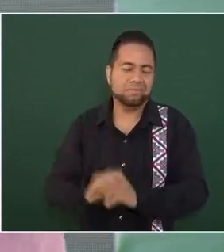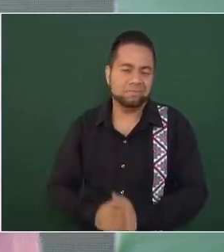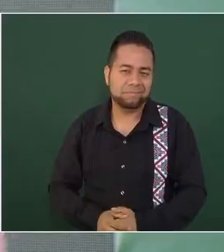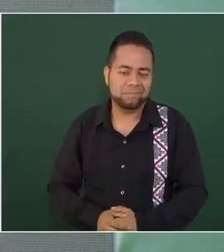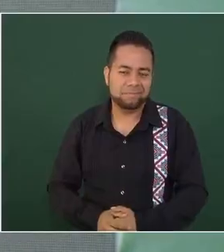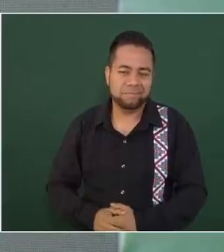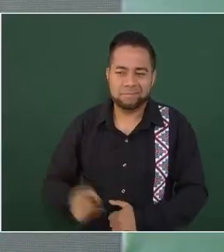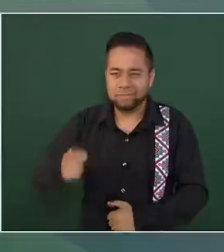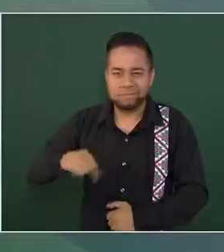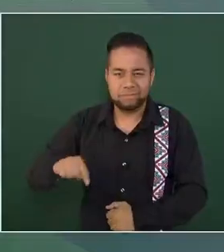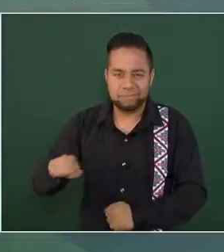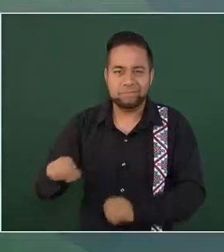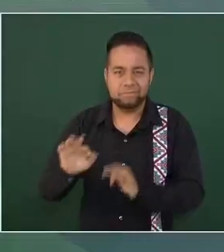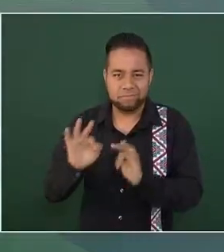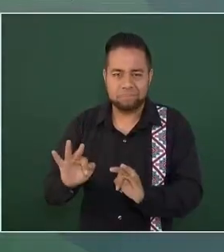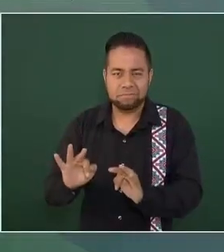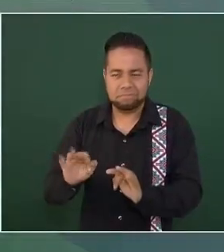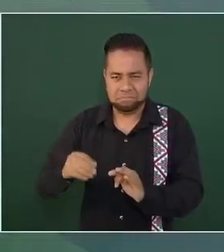son ellos pues